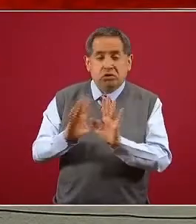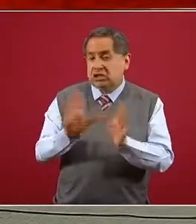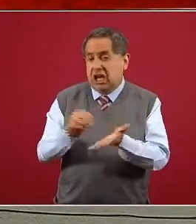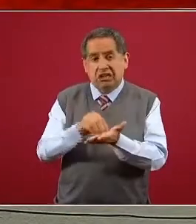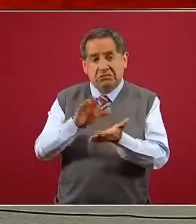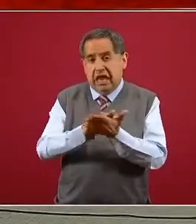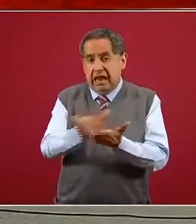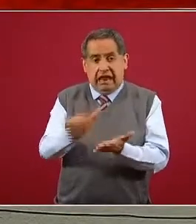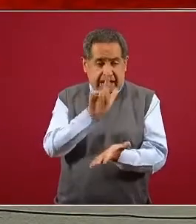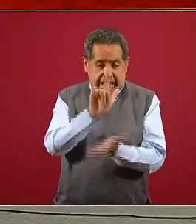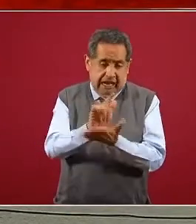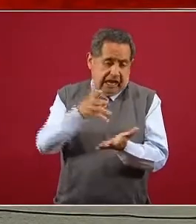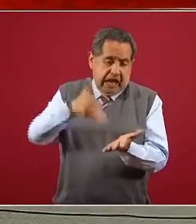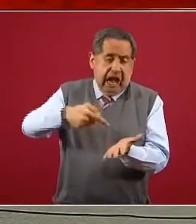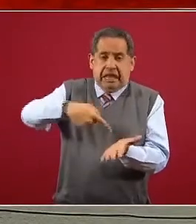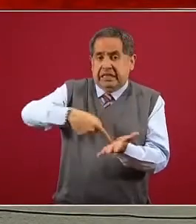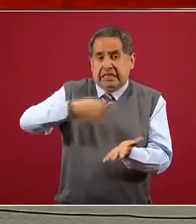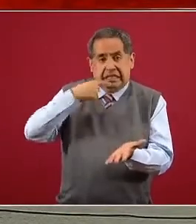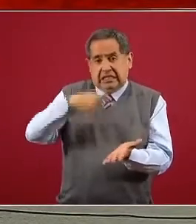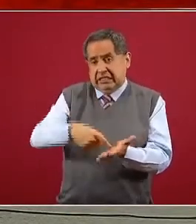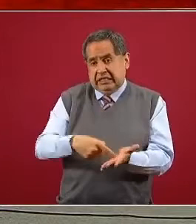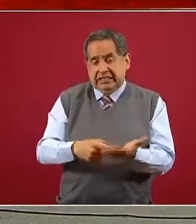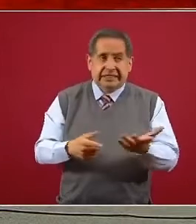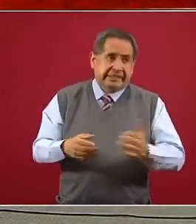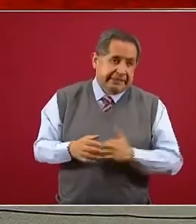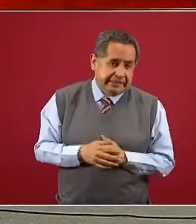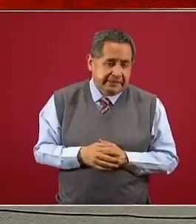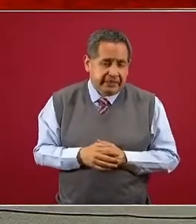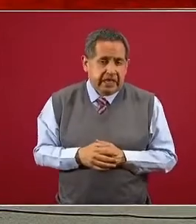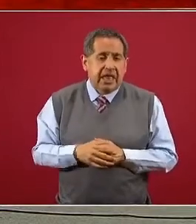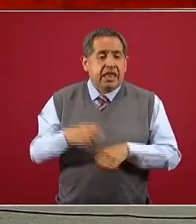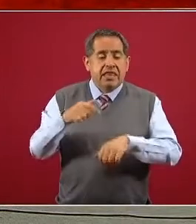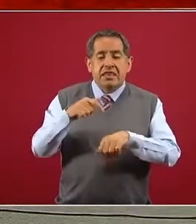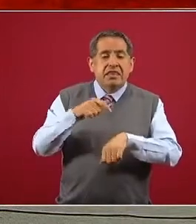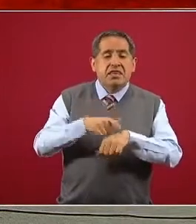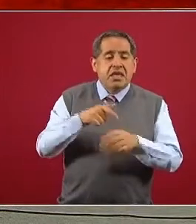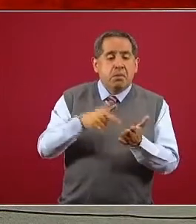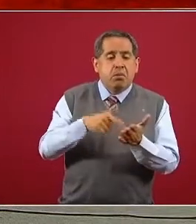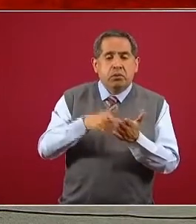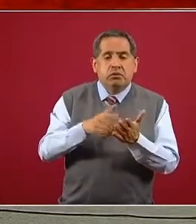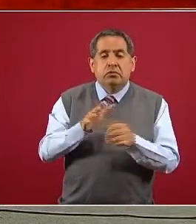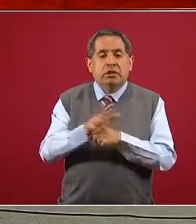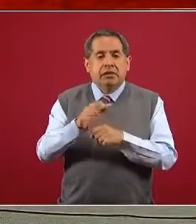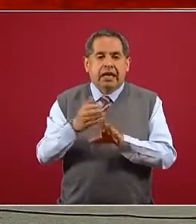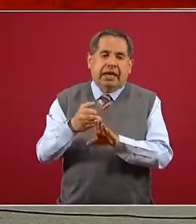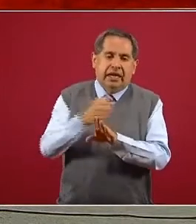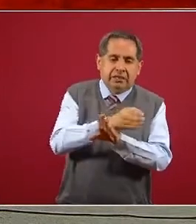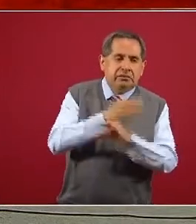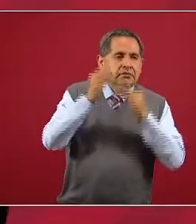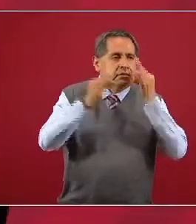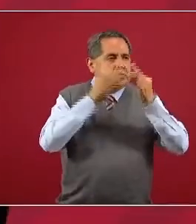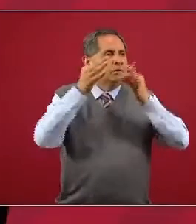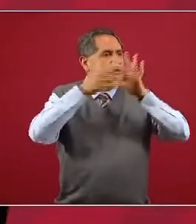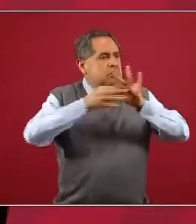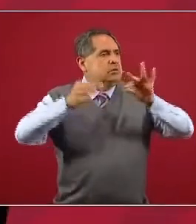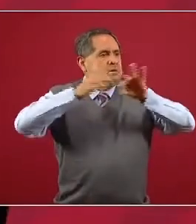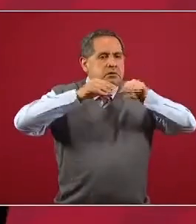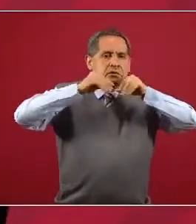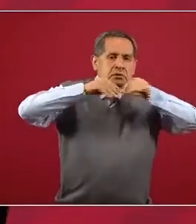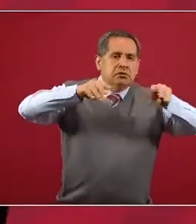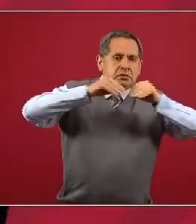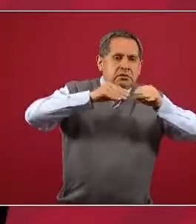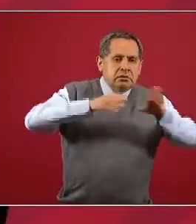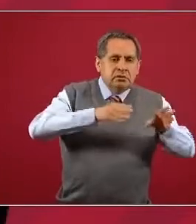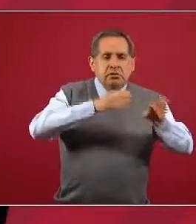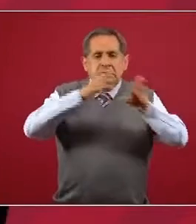establecidos por ley y estos tiempos incluyen la parte de las campañas políticas y después